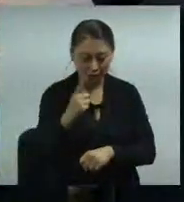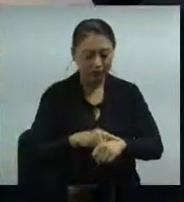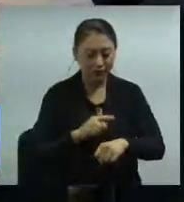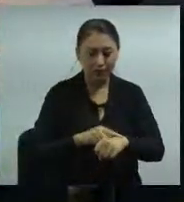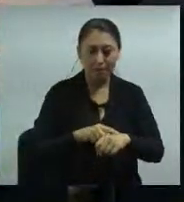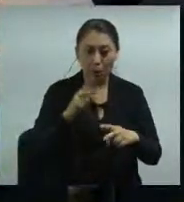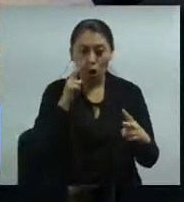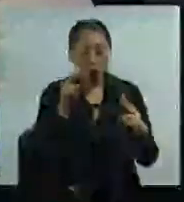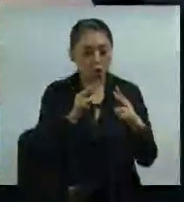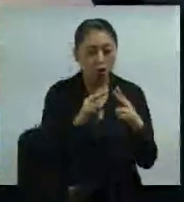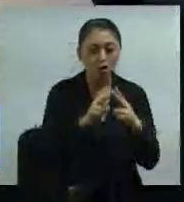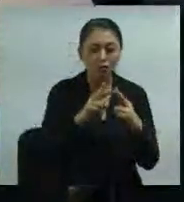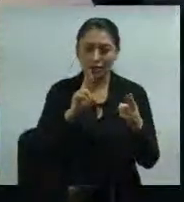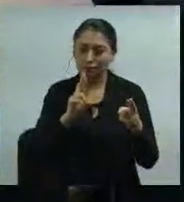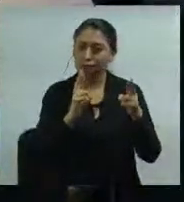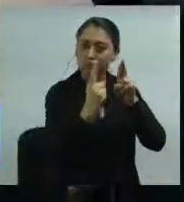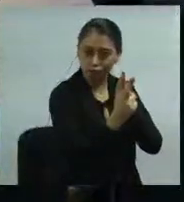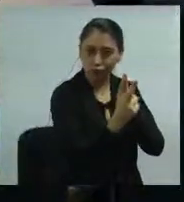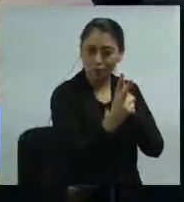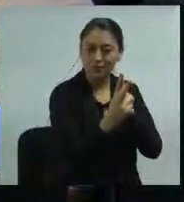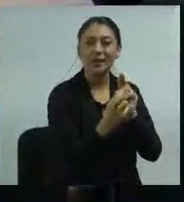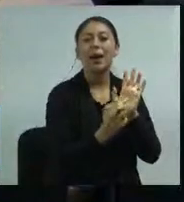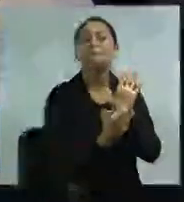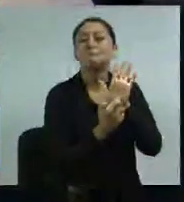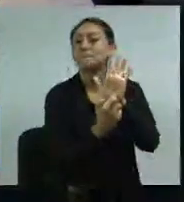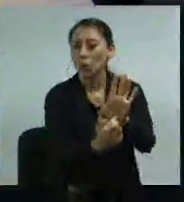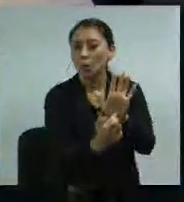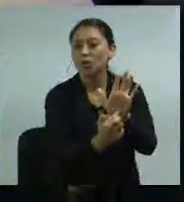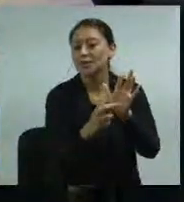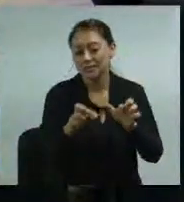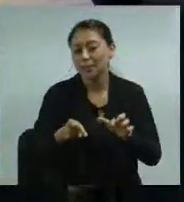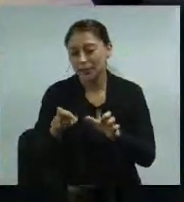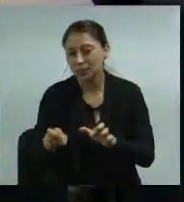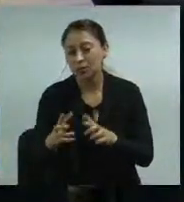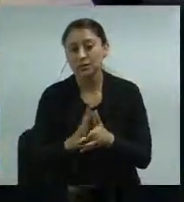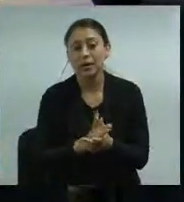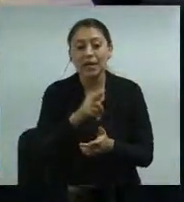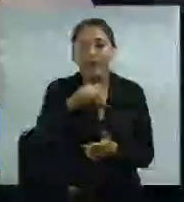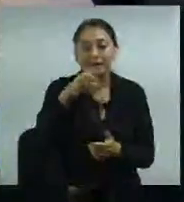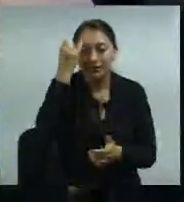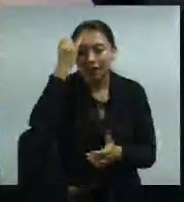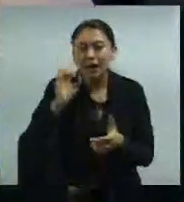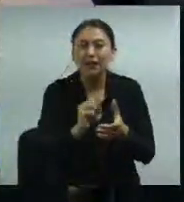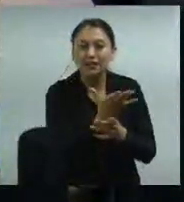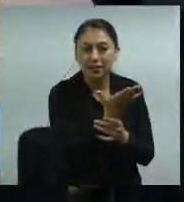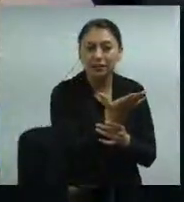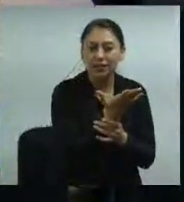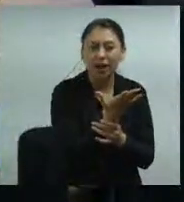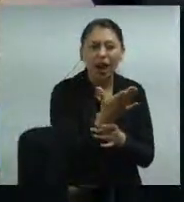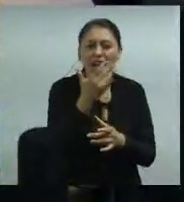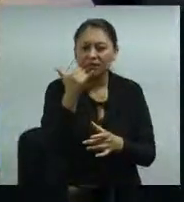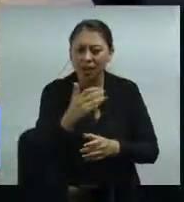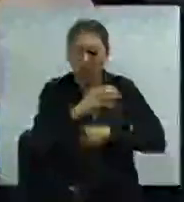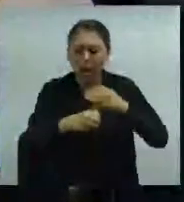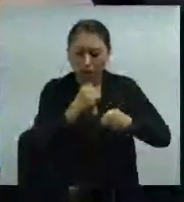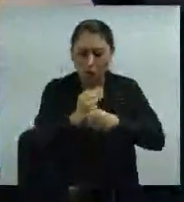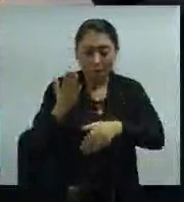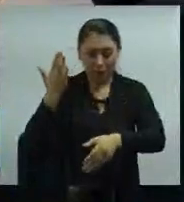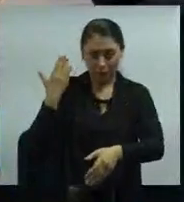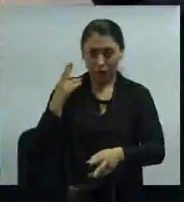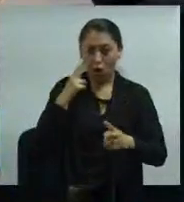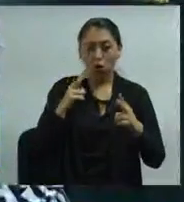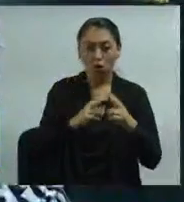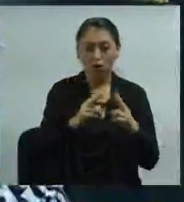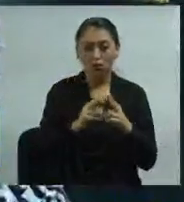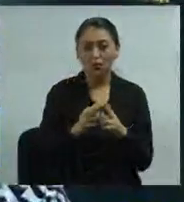estas reformas a las comisiones de postulación. Esta fue una iniciativa a la cual se entró a conocer el año pasado y se